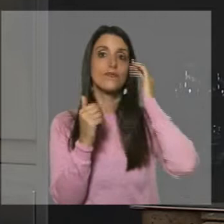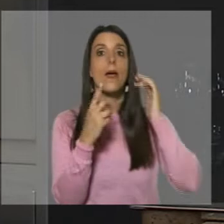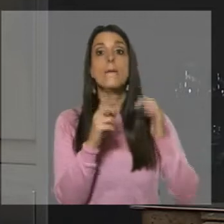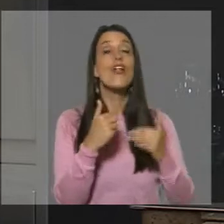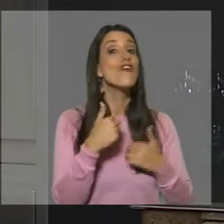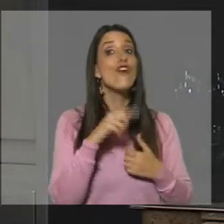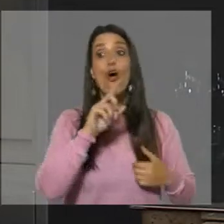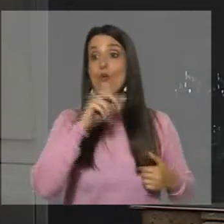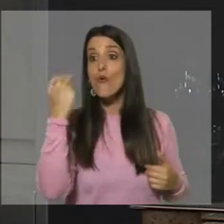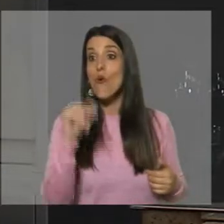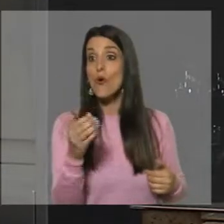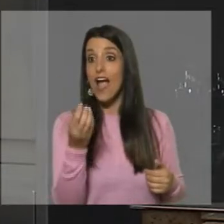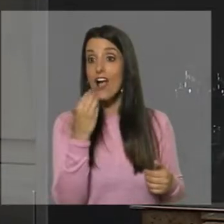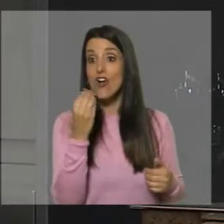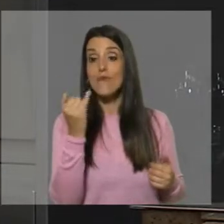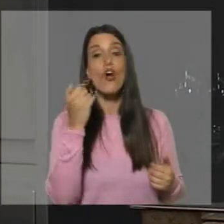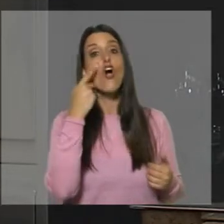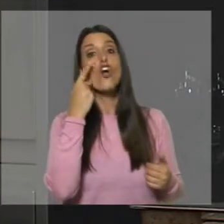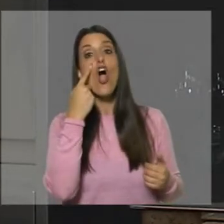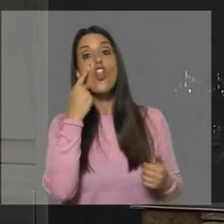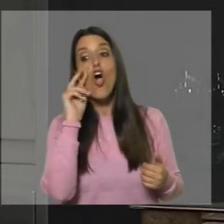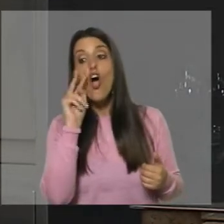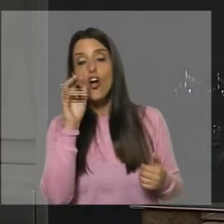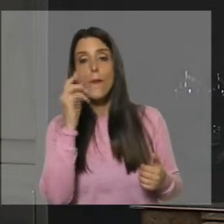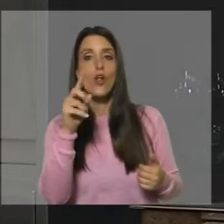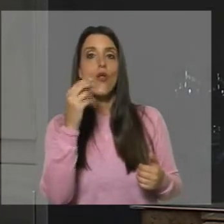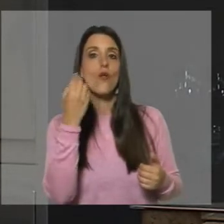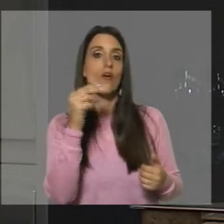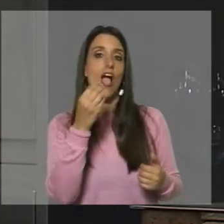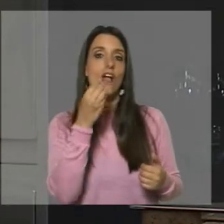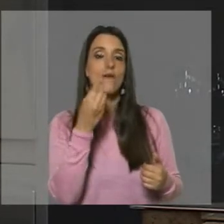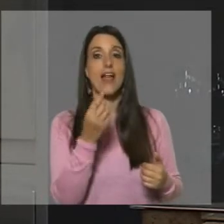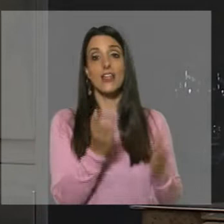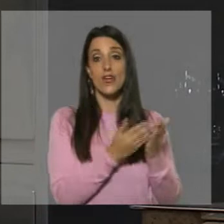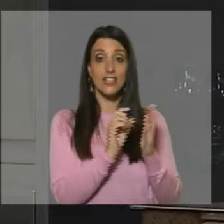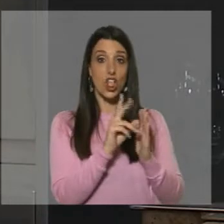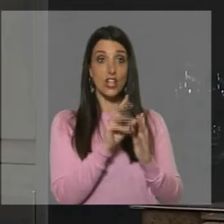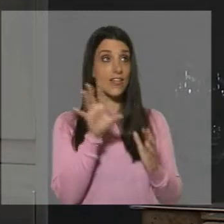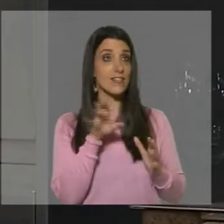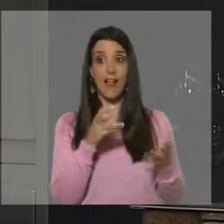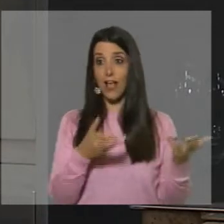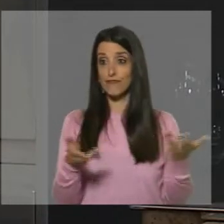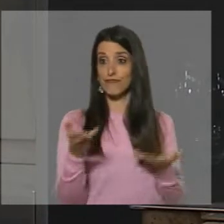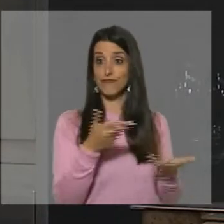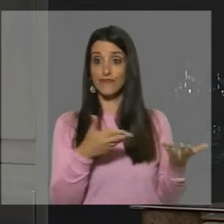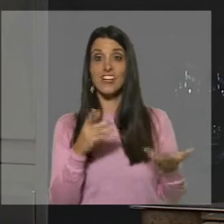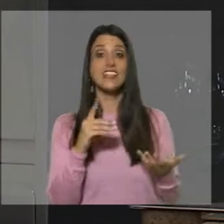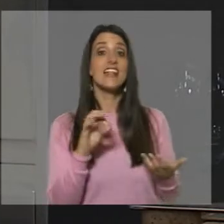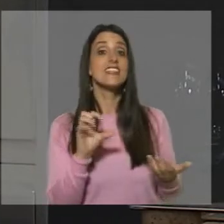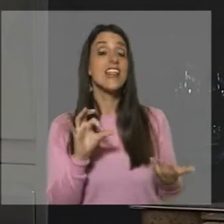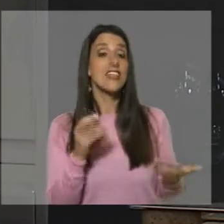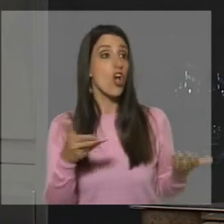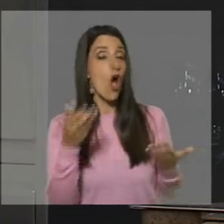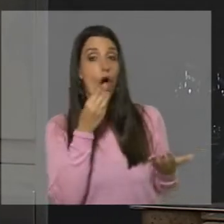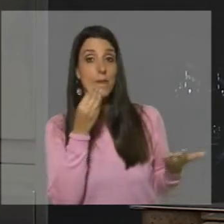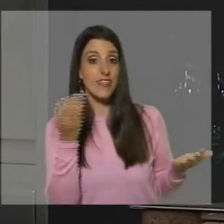lo probé. Yo lo conozco, pero no probé. Falla nuestra compañera alumna 12, no es que trae de colación dátiles. Claro. Claro. Ay, qué